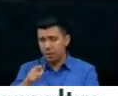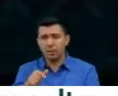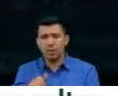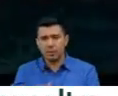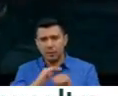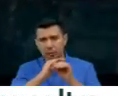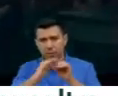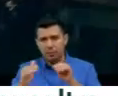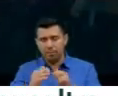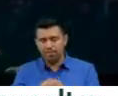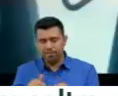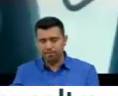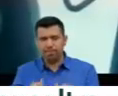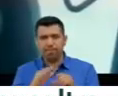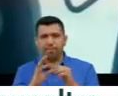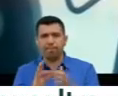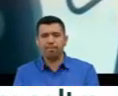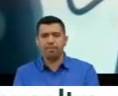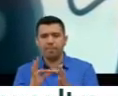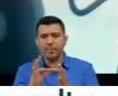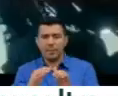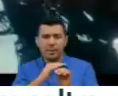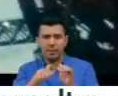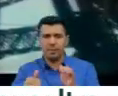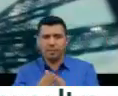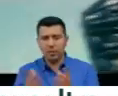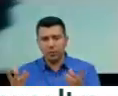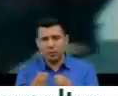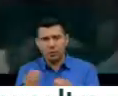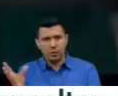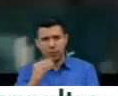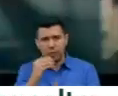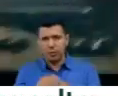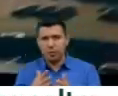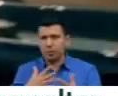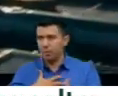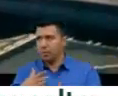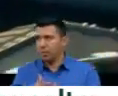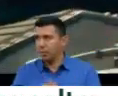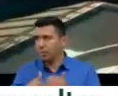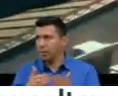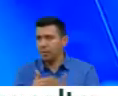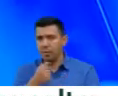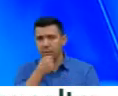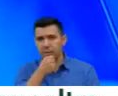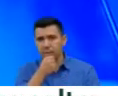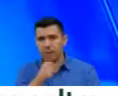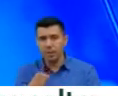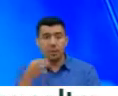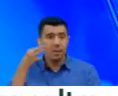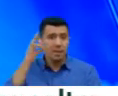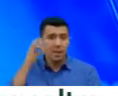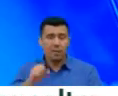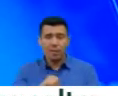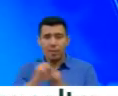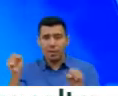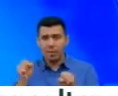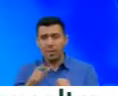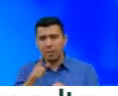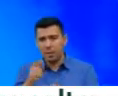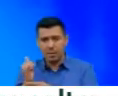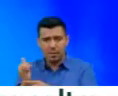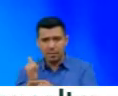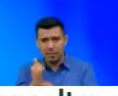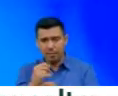invitación súper especial que hacemos para que ustedes nos acompañen y acompañen a todos los protagonistas y presentadores del Café de la Mañana en la proyección de esta